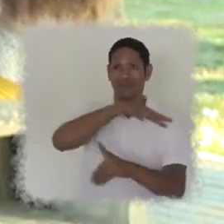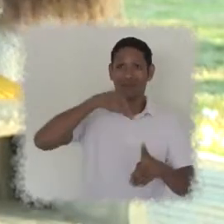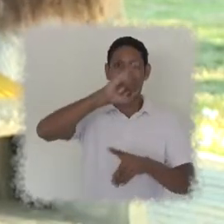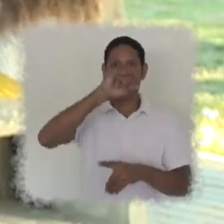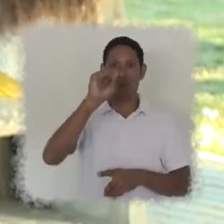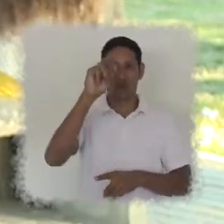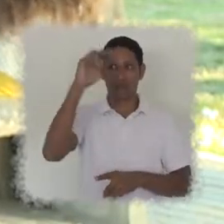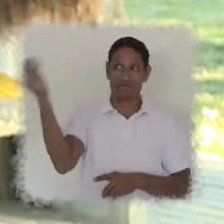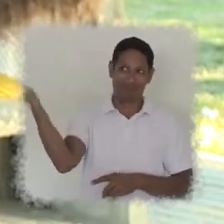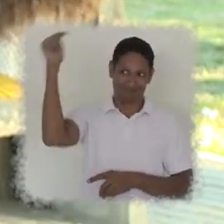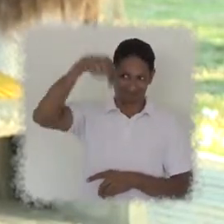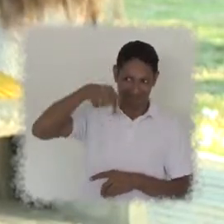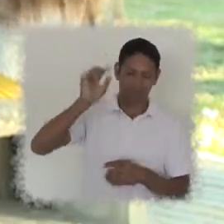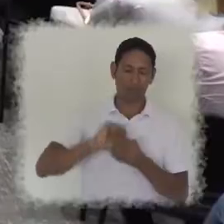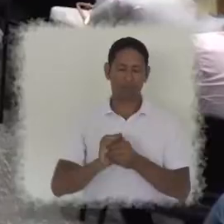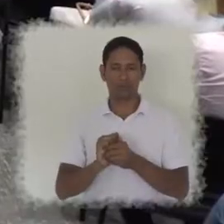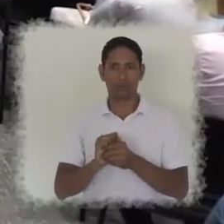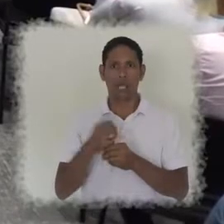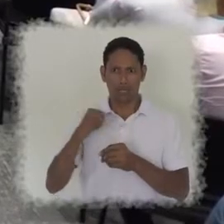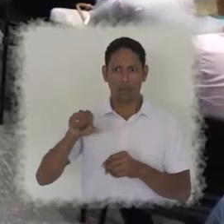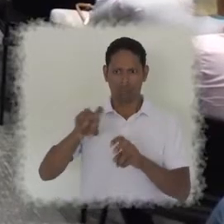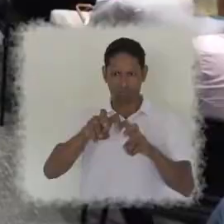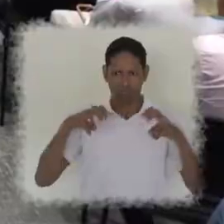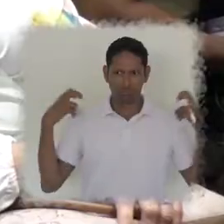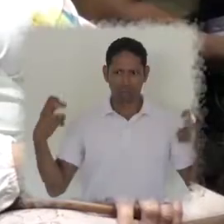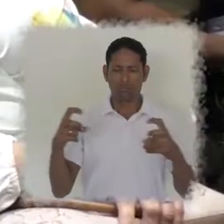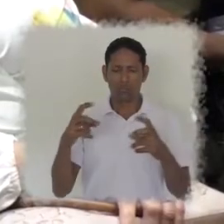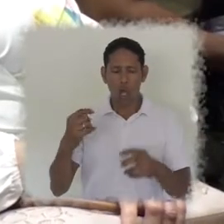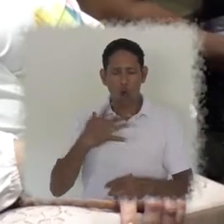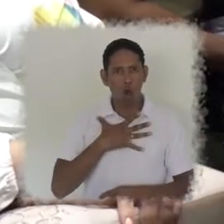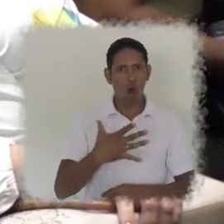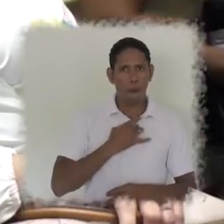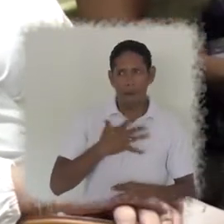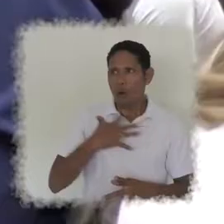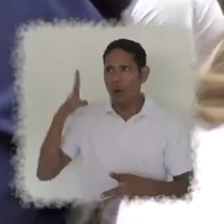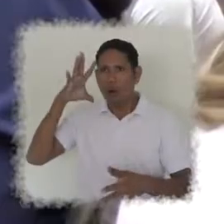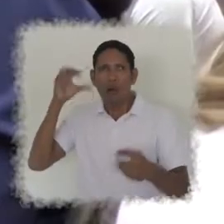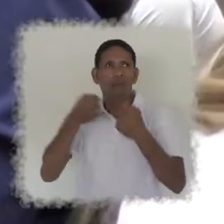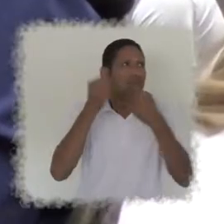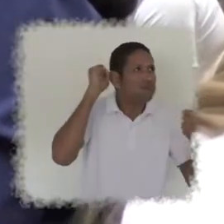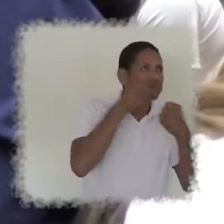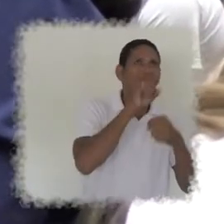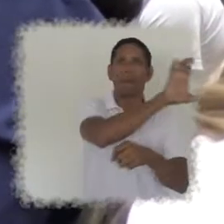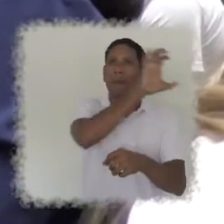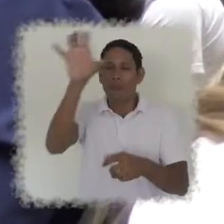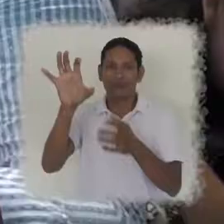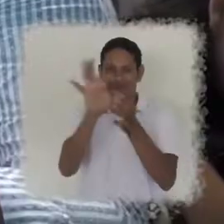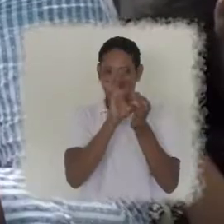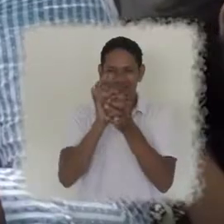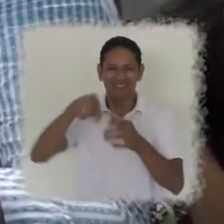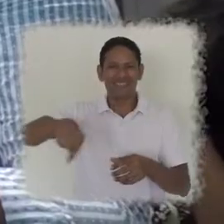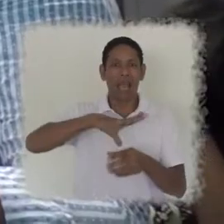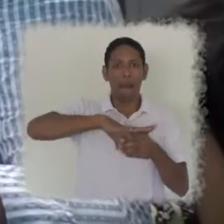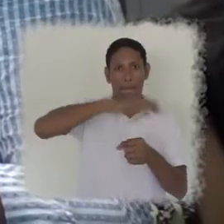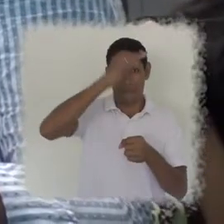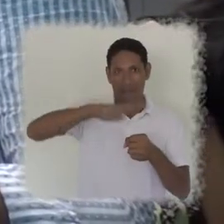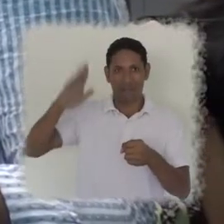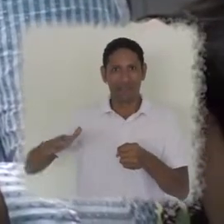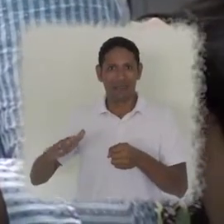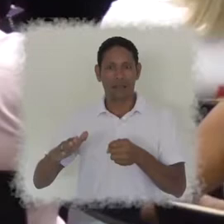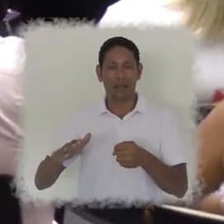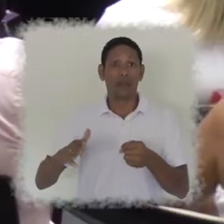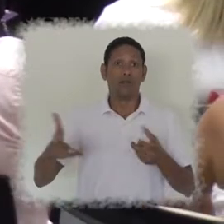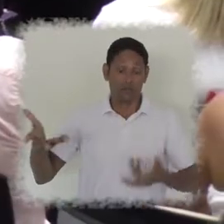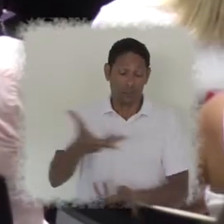de Colombia en Alemania, Juan Mayer. Nuestra alma mater realizó el coloquio Oportunidades de Cooperación Internacional para el Departamento